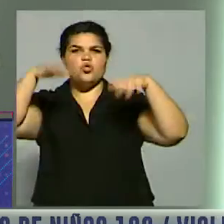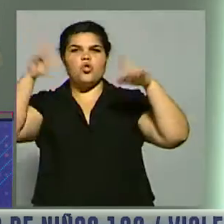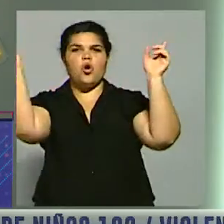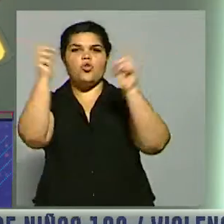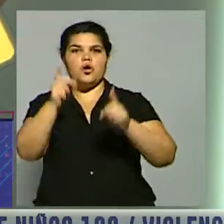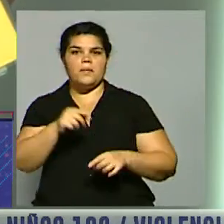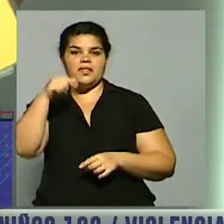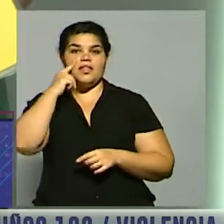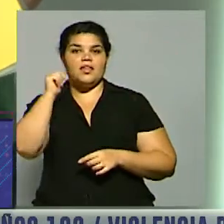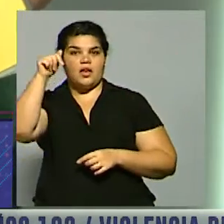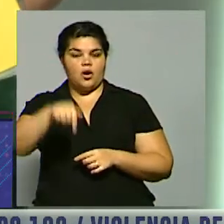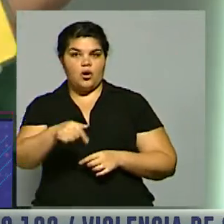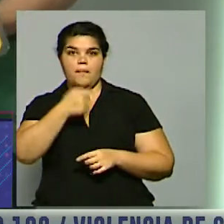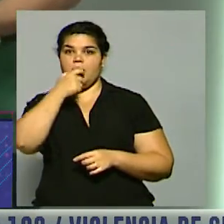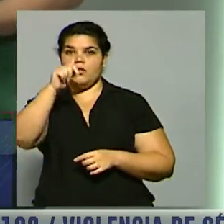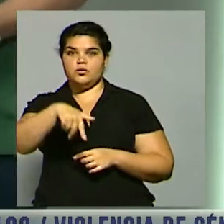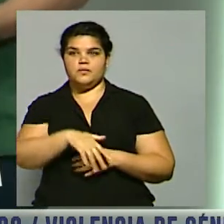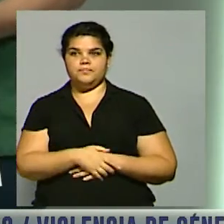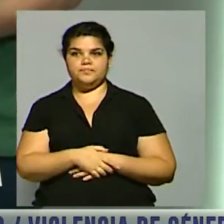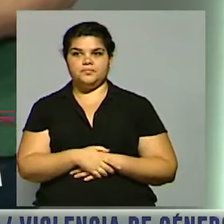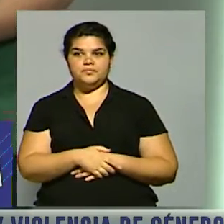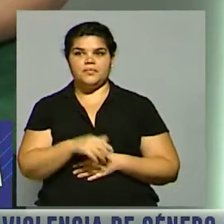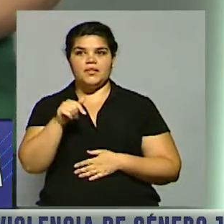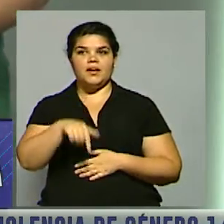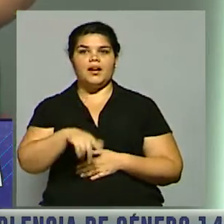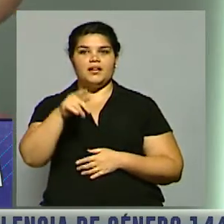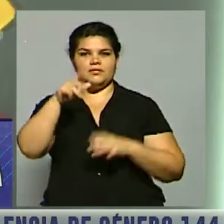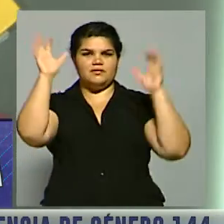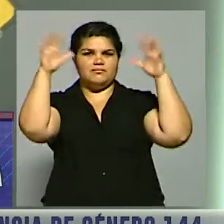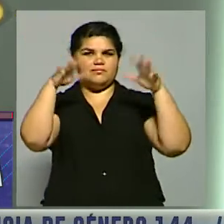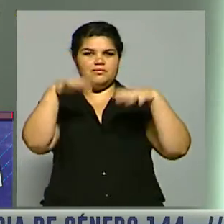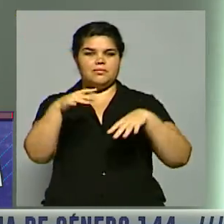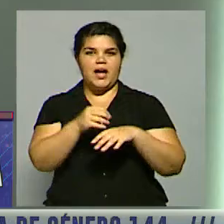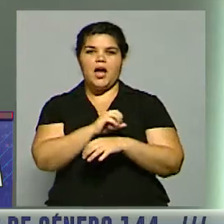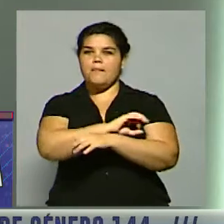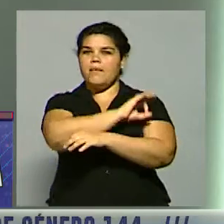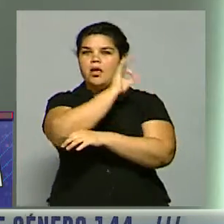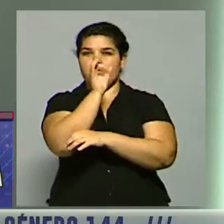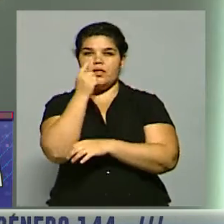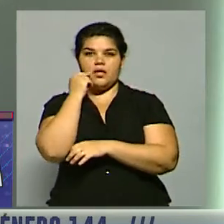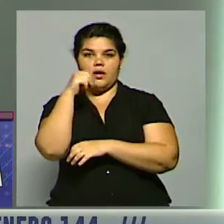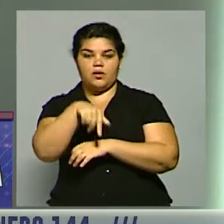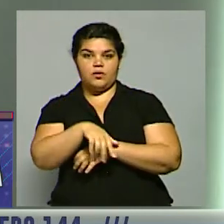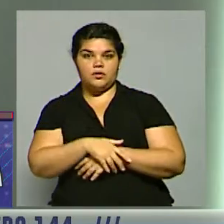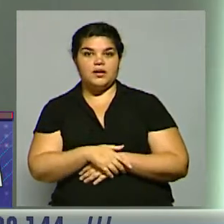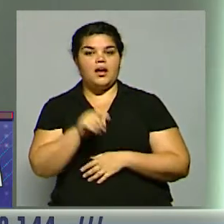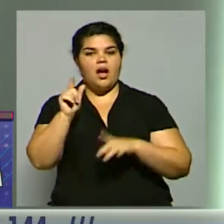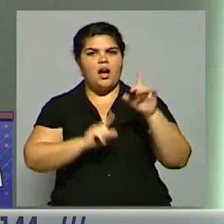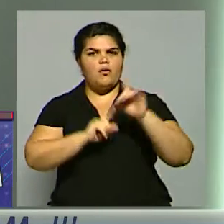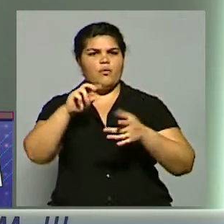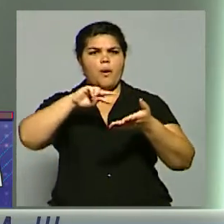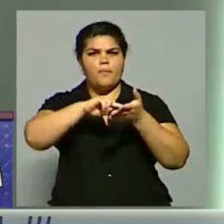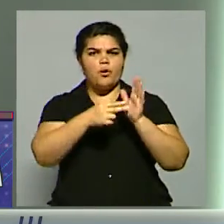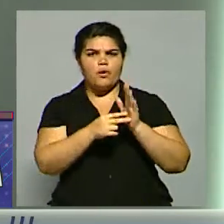la madrugada en el Gran Mendoza. Así es, la gran cantidad de agua que cayó en la madrugada del día de hoy significó algunos, por lo menos,